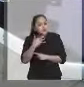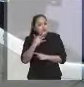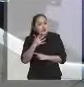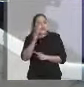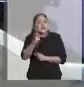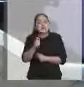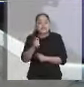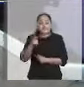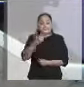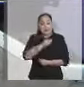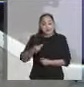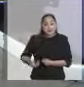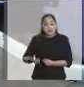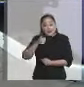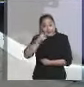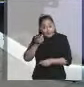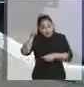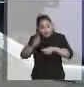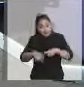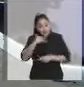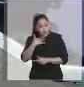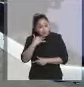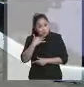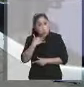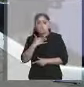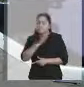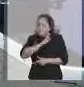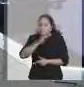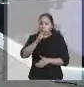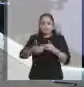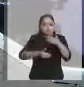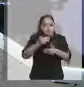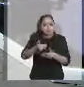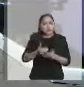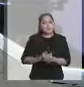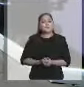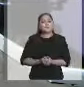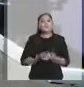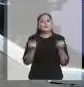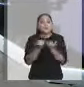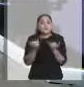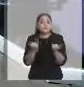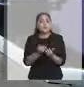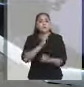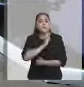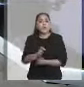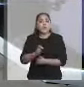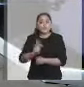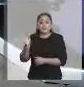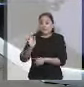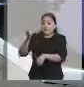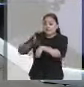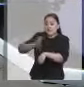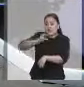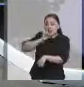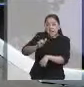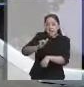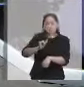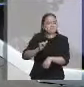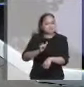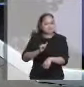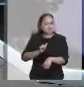del presidente. Y se puede también acabar con la impunidad. En este